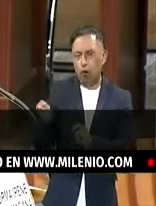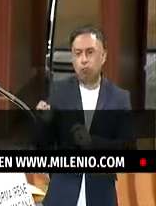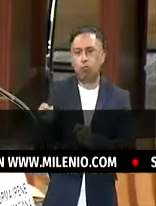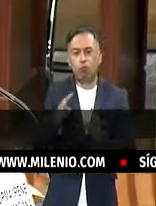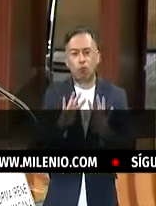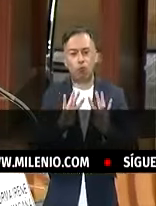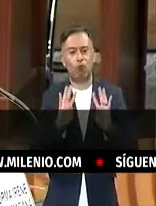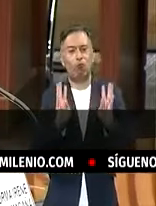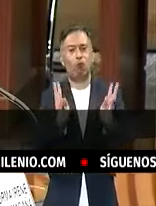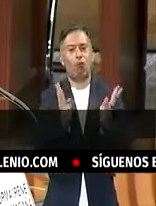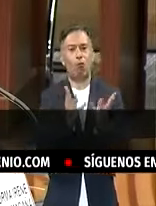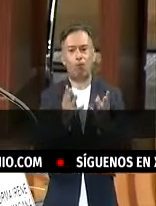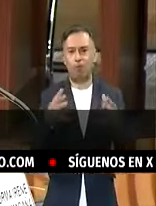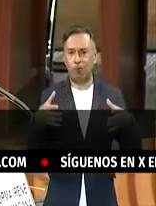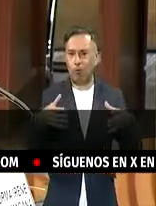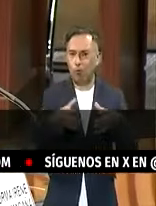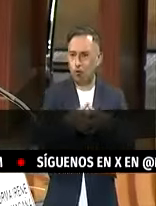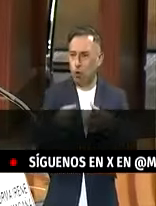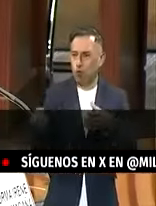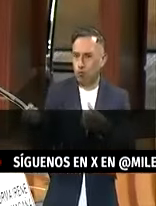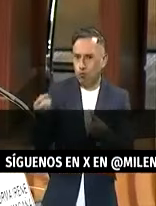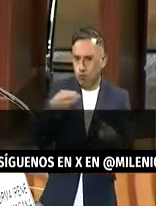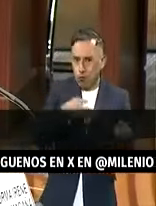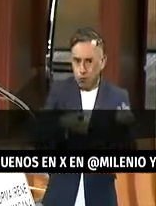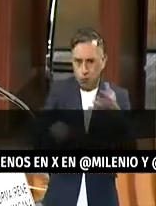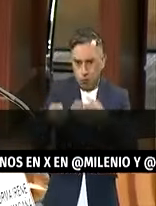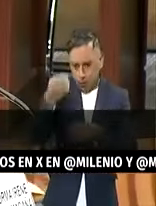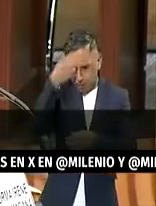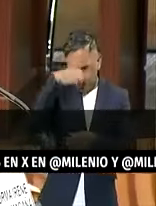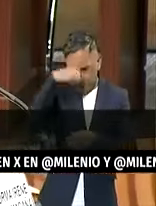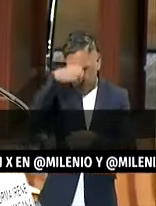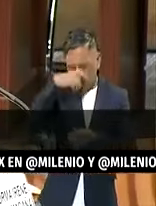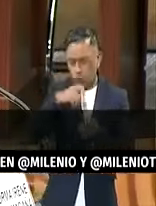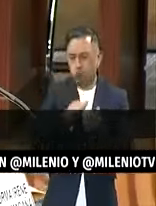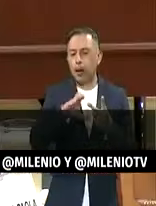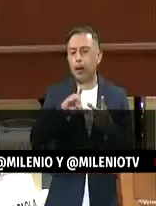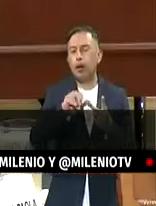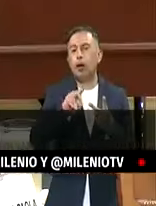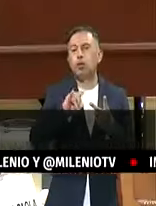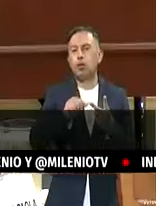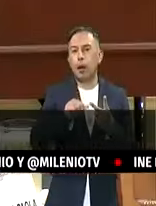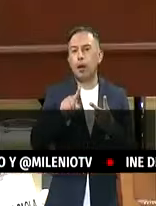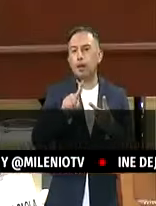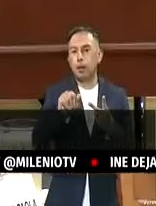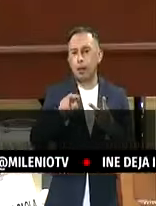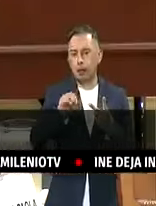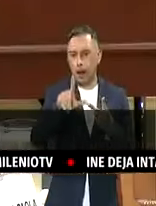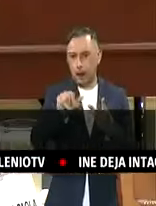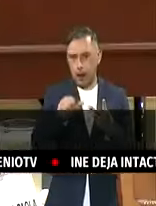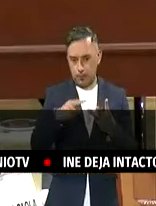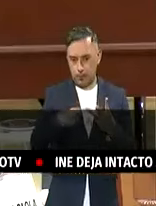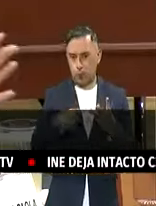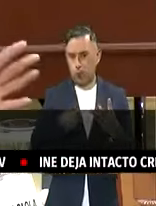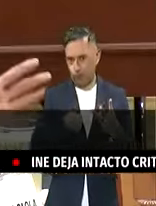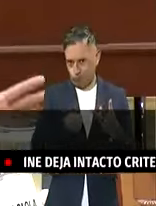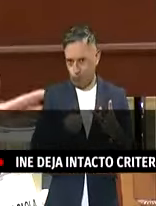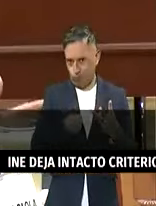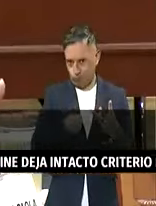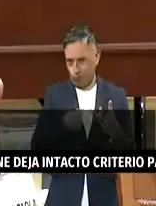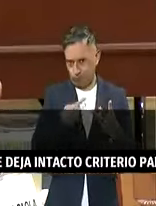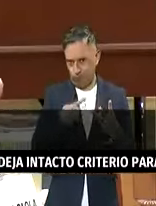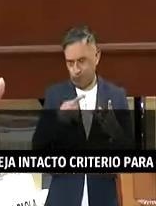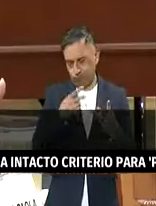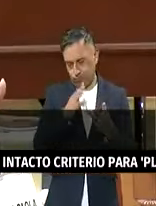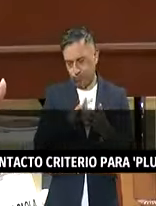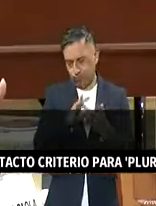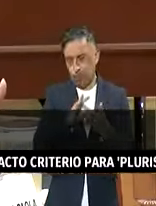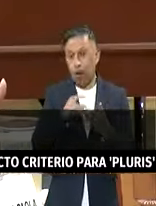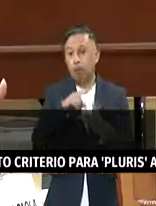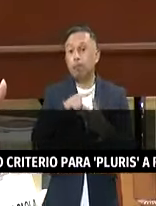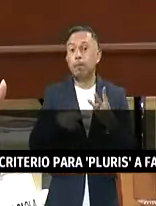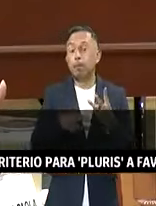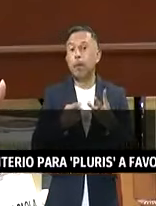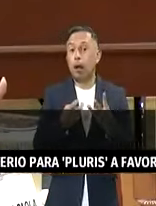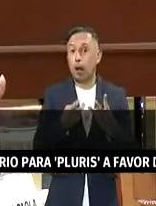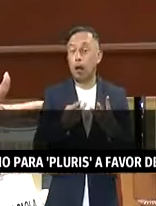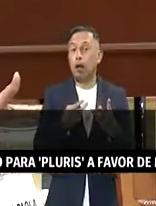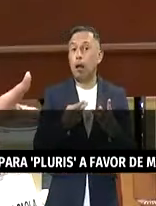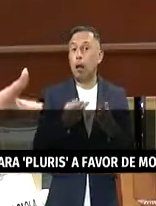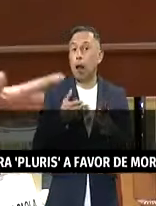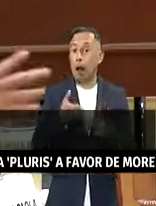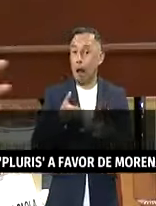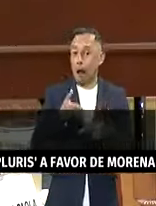si podemos recuperar. Consejero, tuvimos un detalle con la comunicación, pero le preguntaba a usted, le agradezco de nuevo que esté en